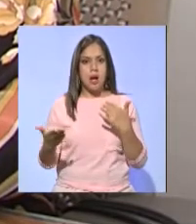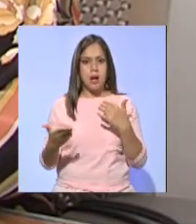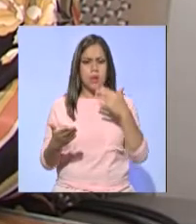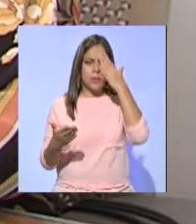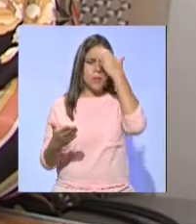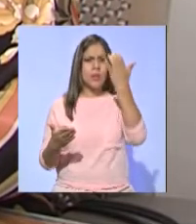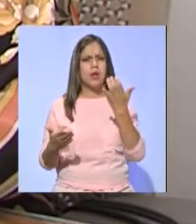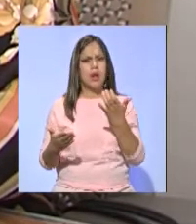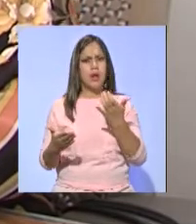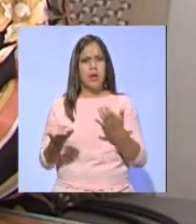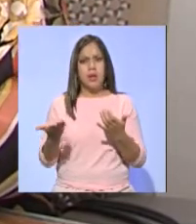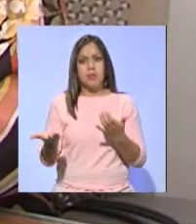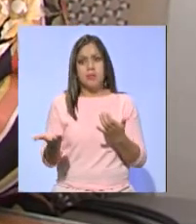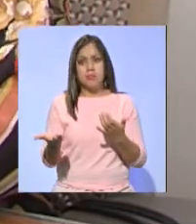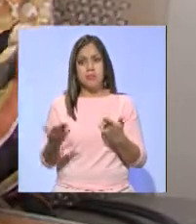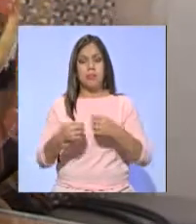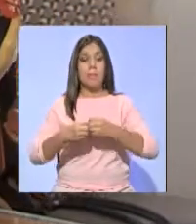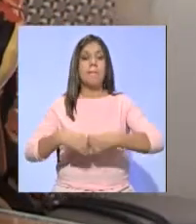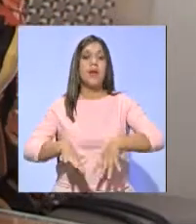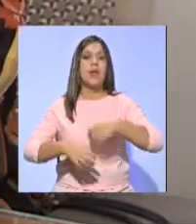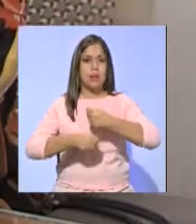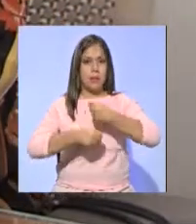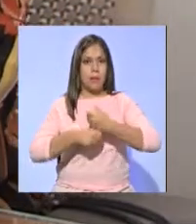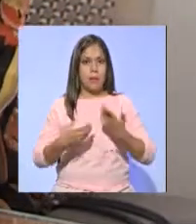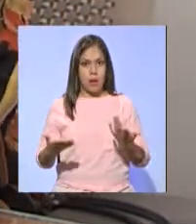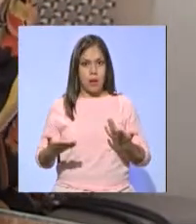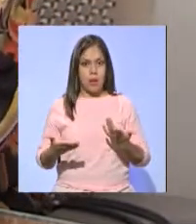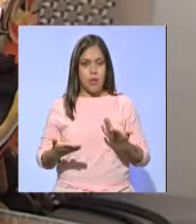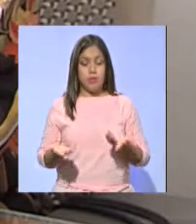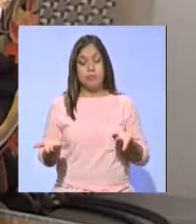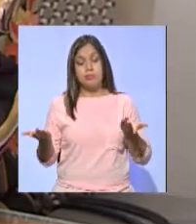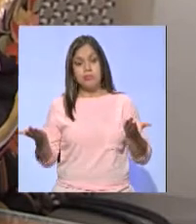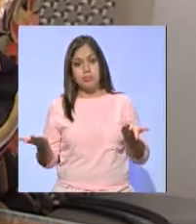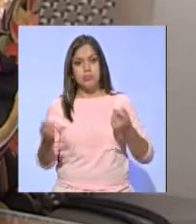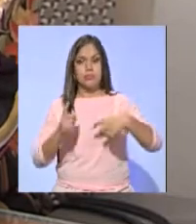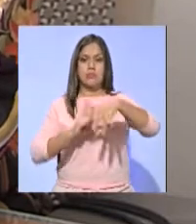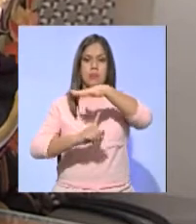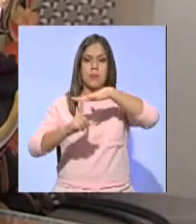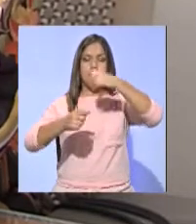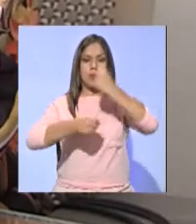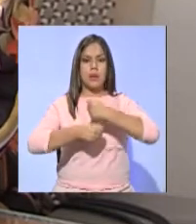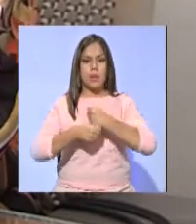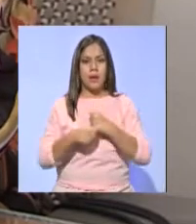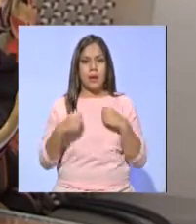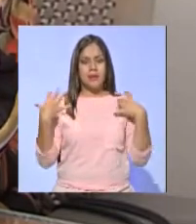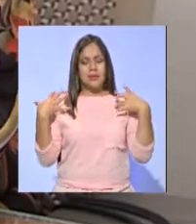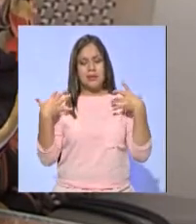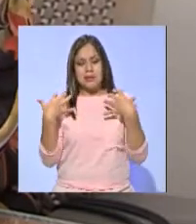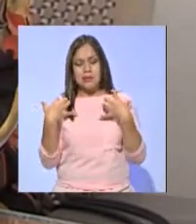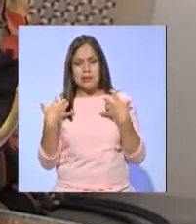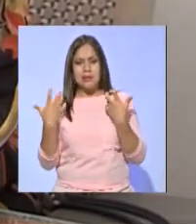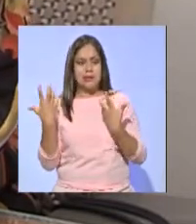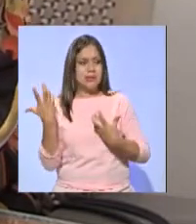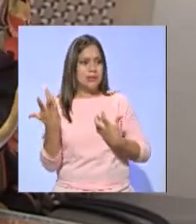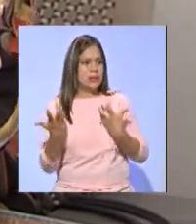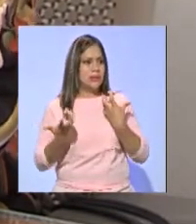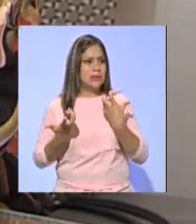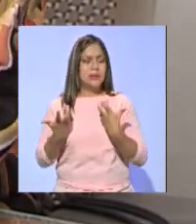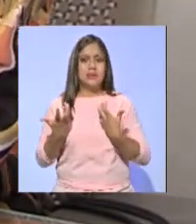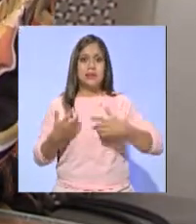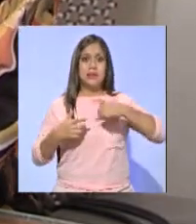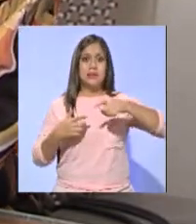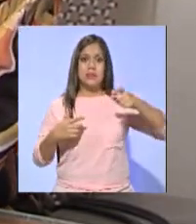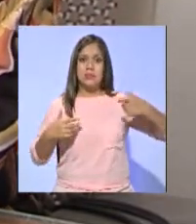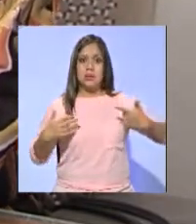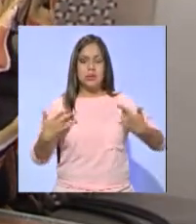lo contrario va a perder su trabajo. Si el ambiente de trabajo es un ambiente hostil, donde la persona tiene que gastar